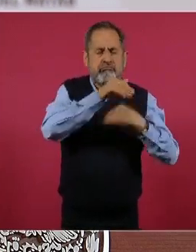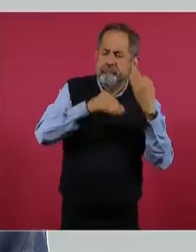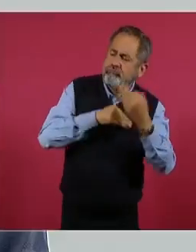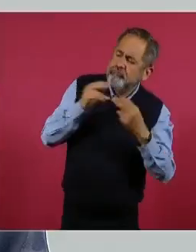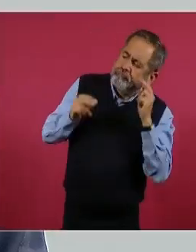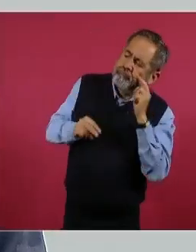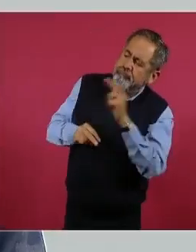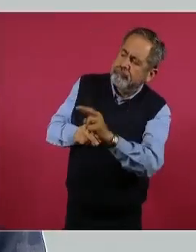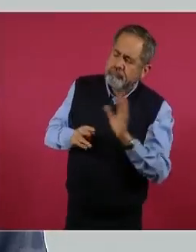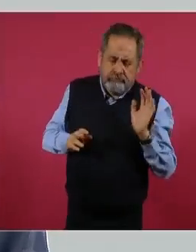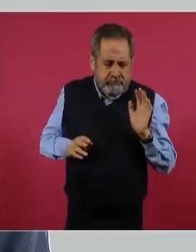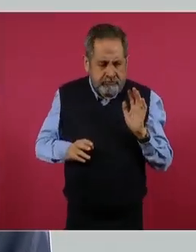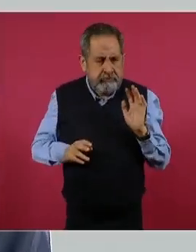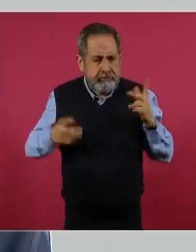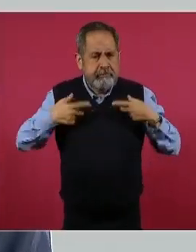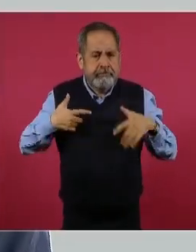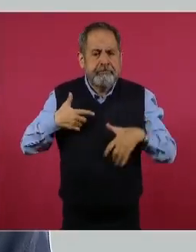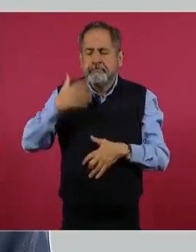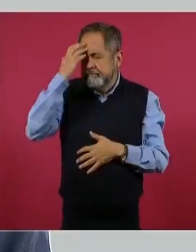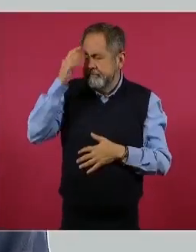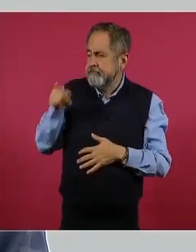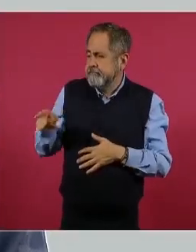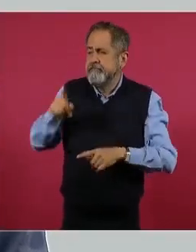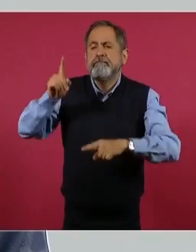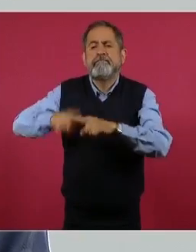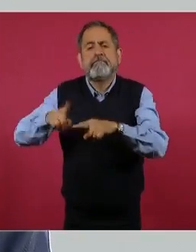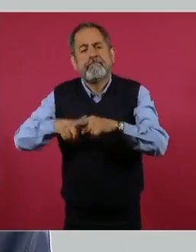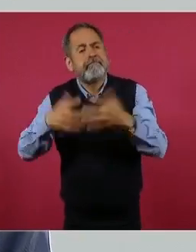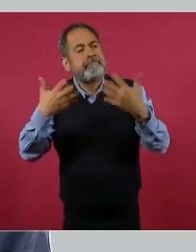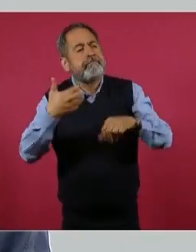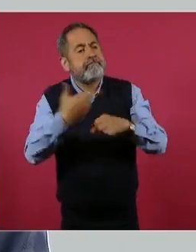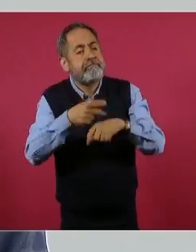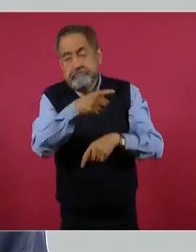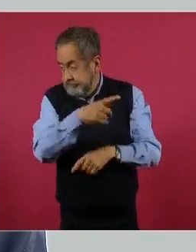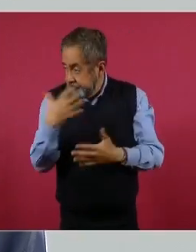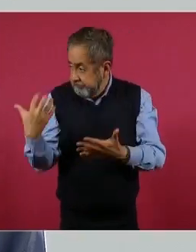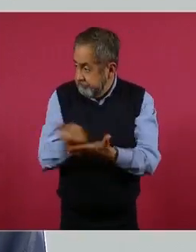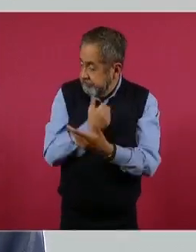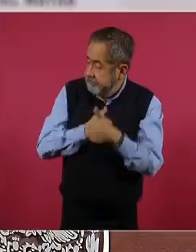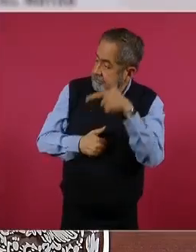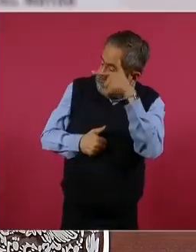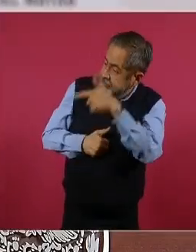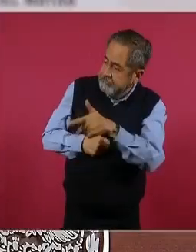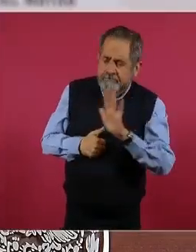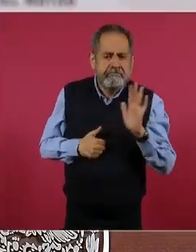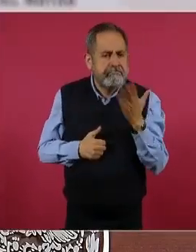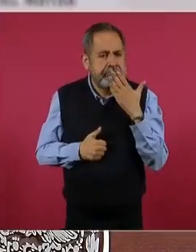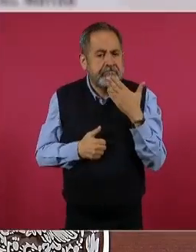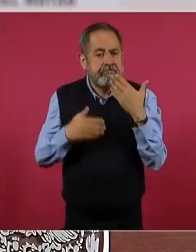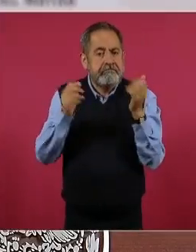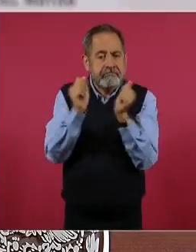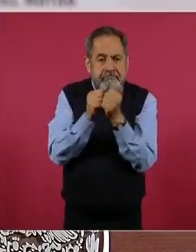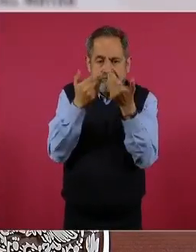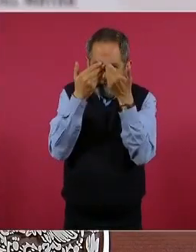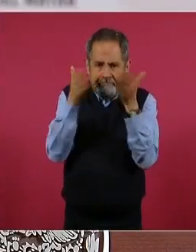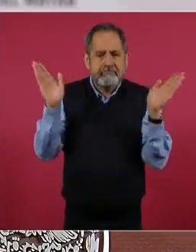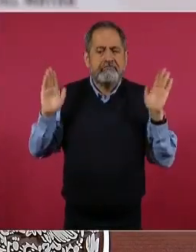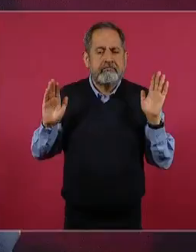países y permite al público conocer qué empresas reciben autorizaciones y cuáles son los fundamentos para